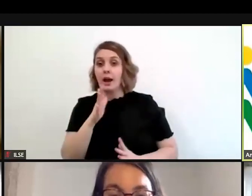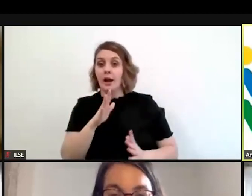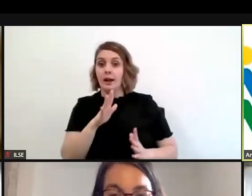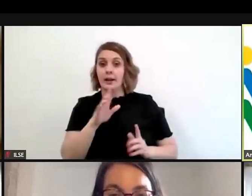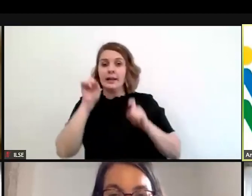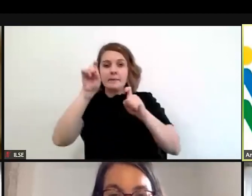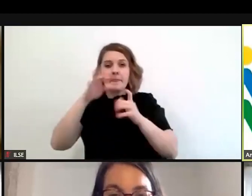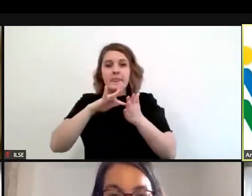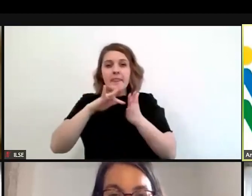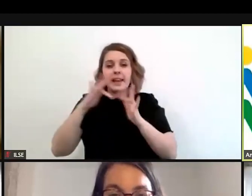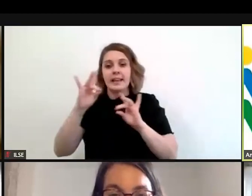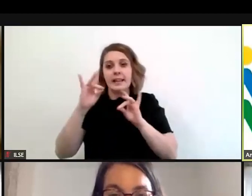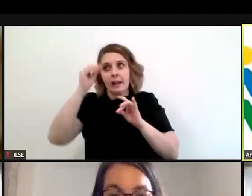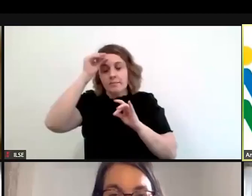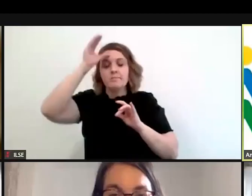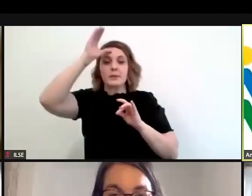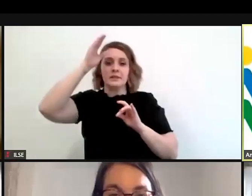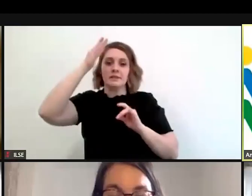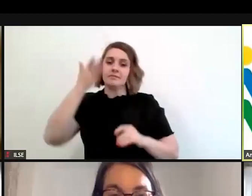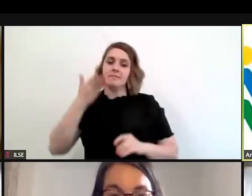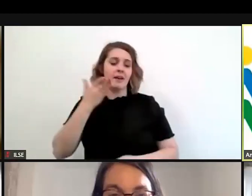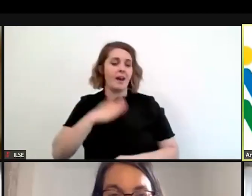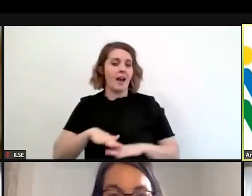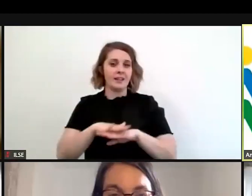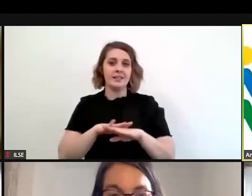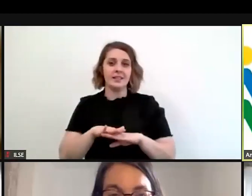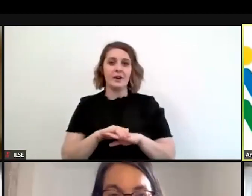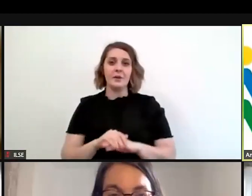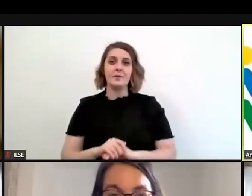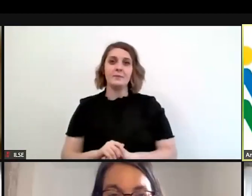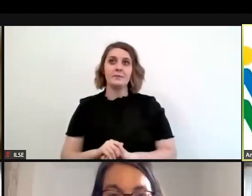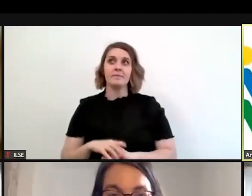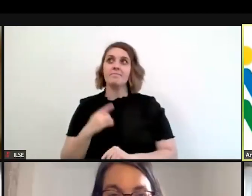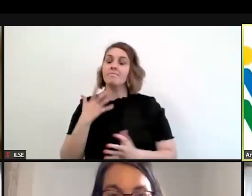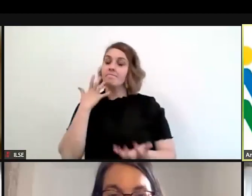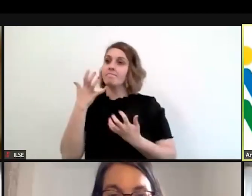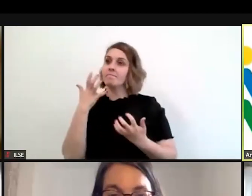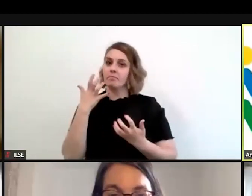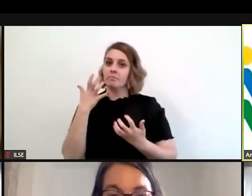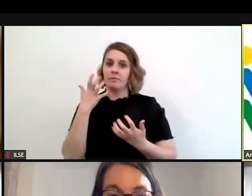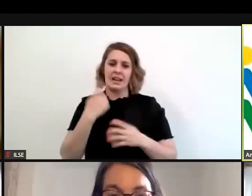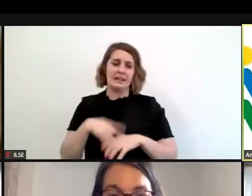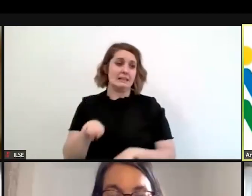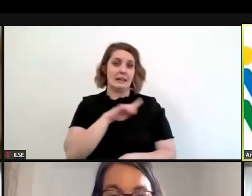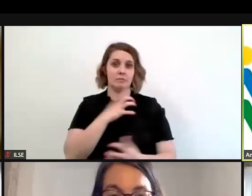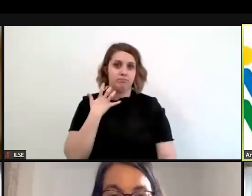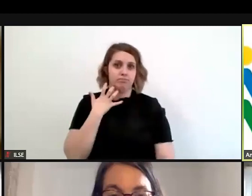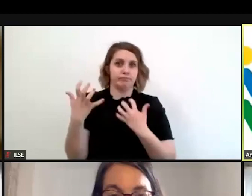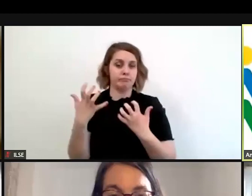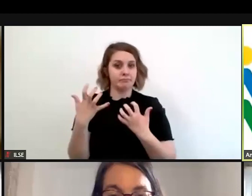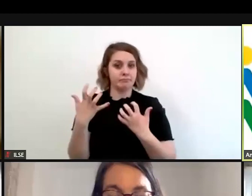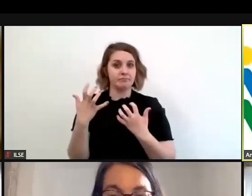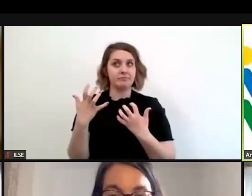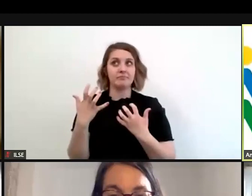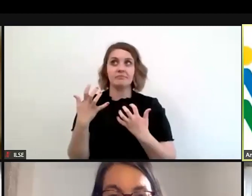que es fundamental. Se ha puesto muchísimo más de relieve de una manera brutal y